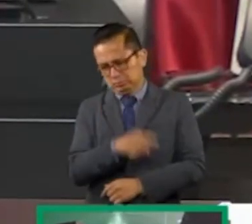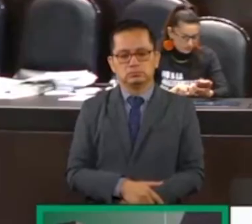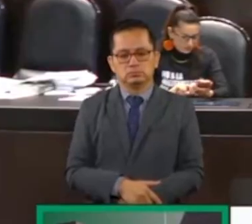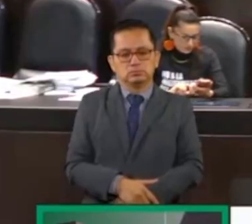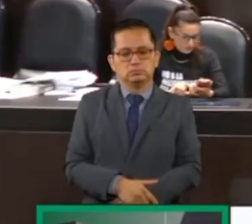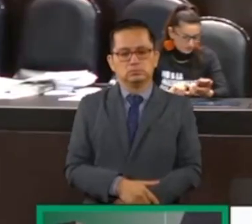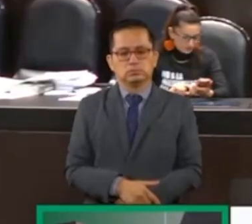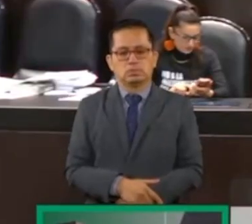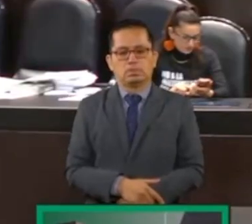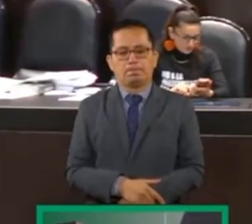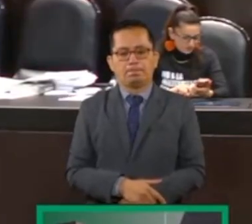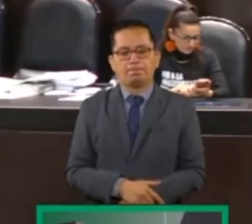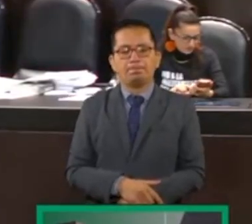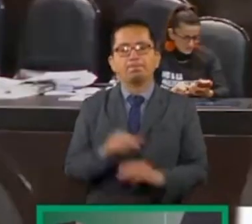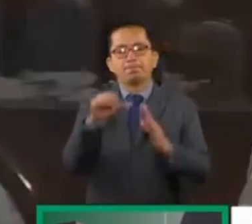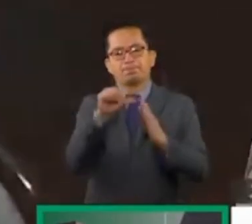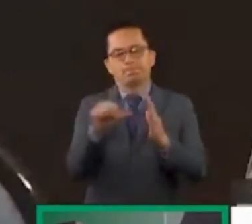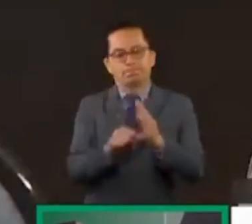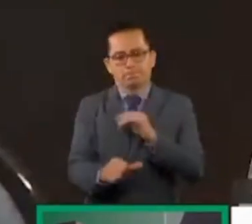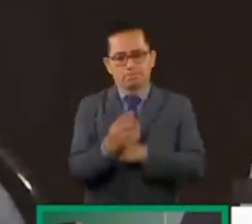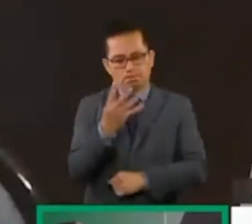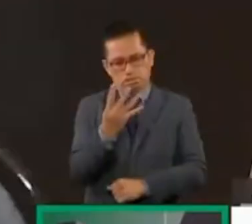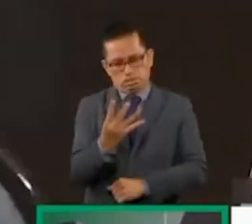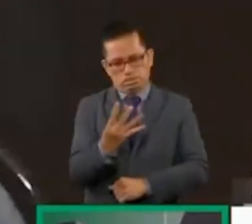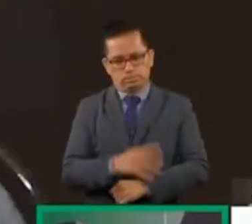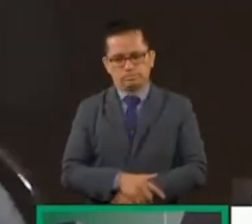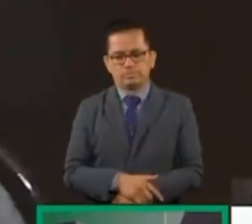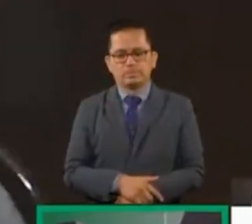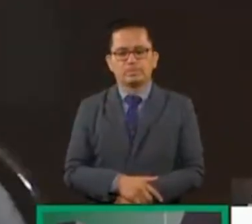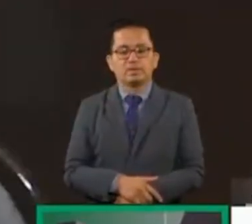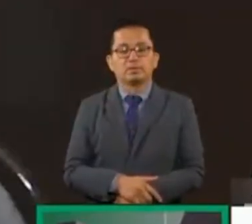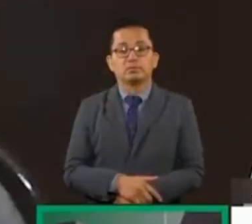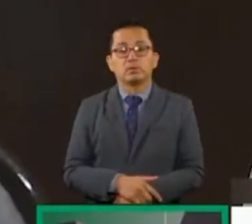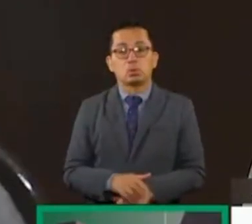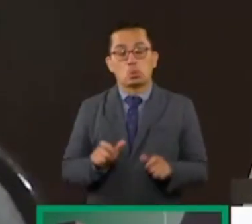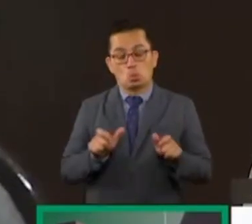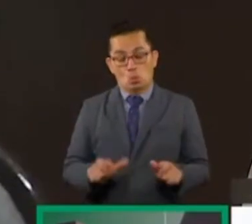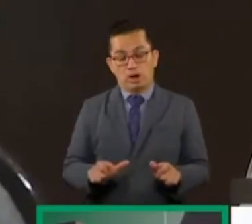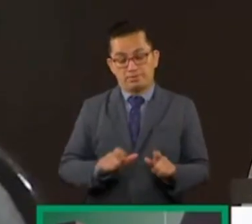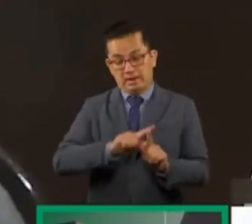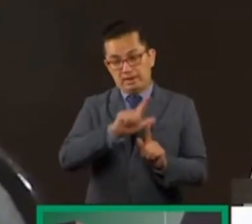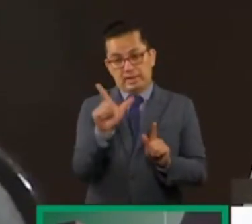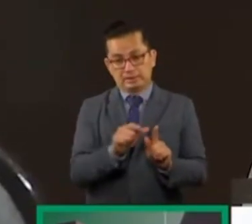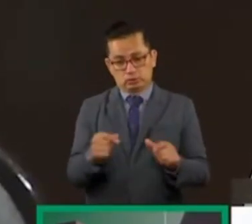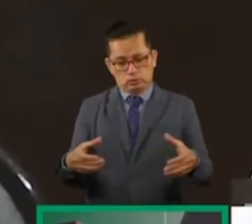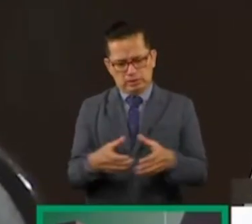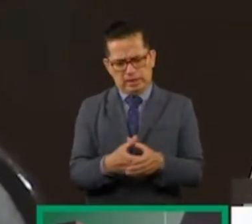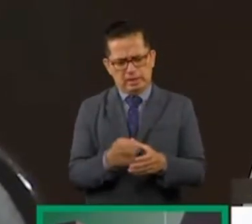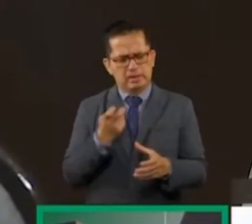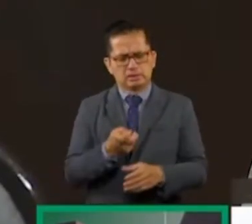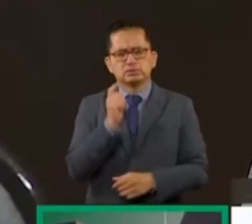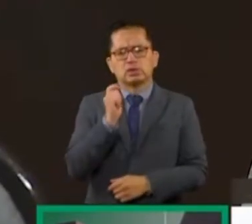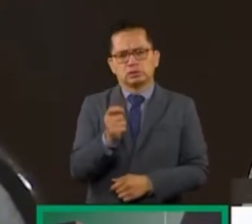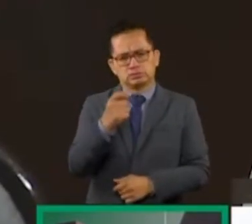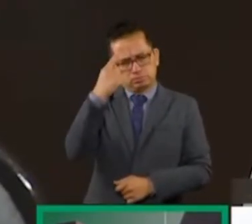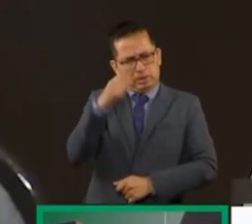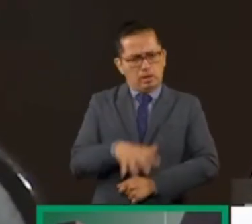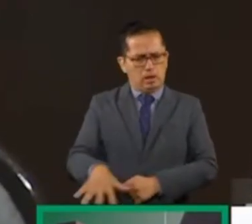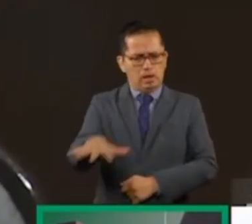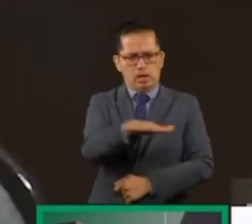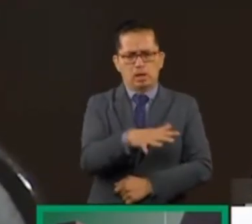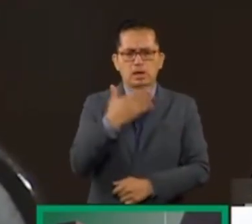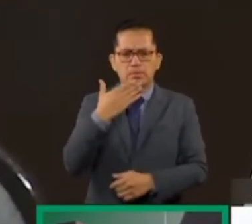oradora. Artículo 4. La Guardia Nacional es una fuerza de seguridad pública profesional de